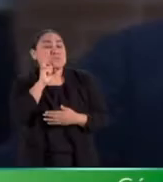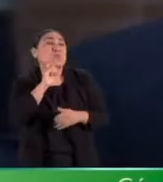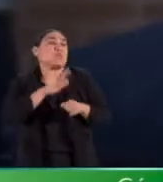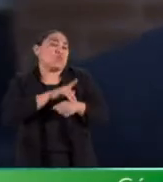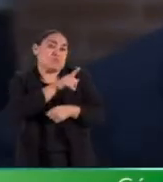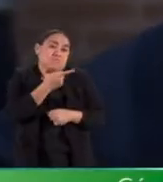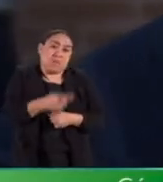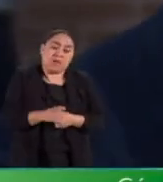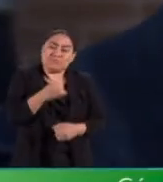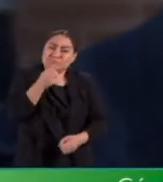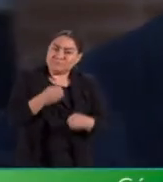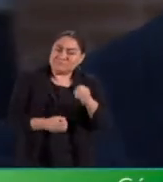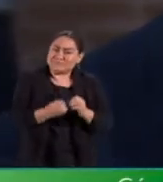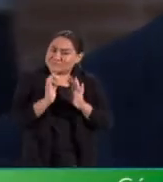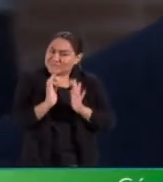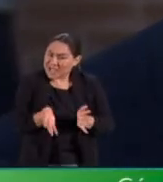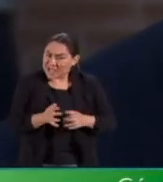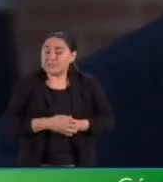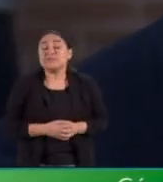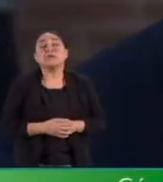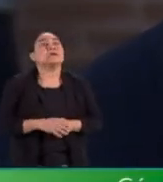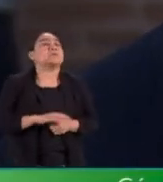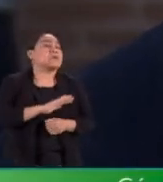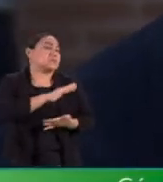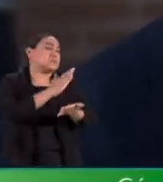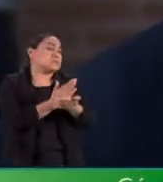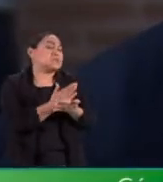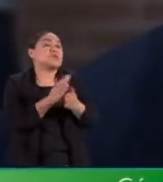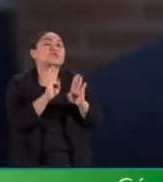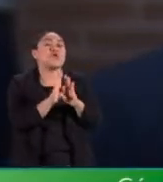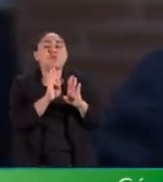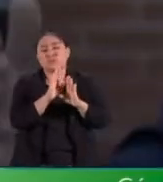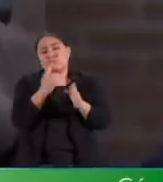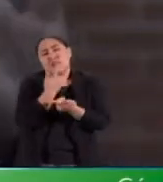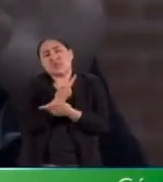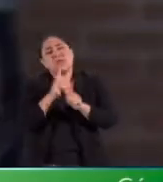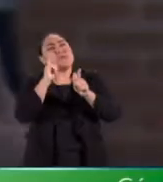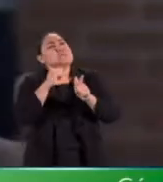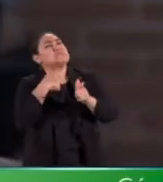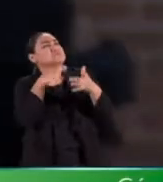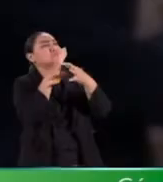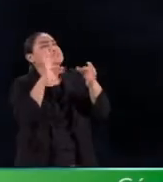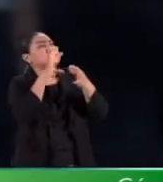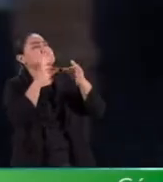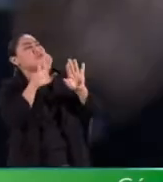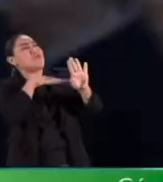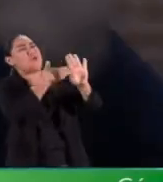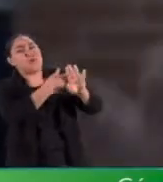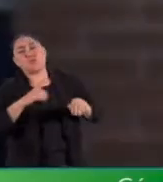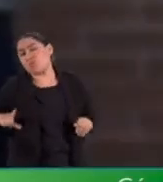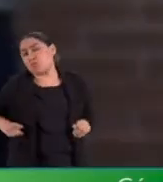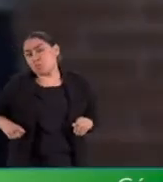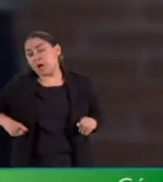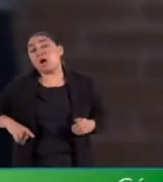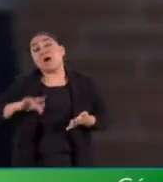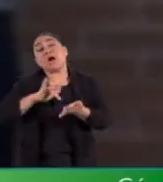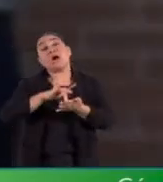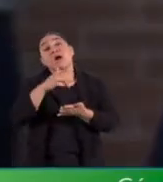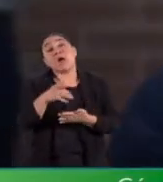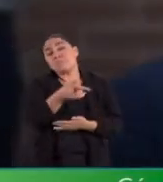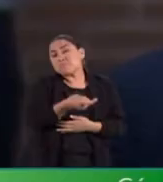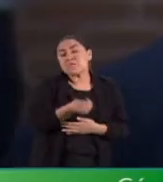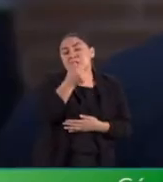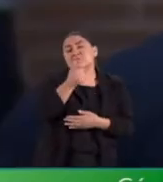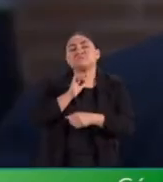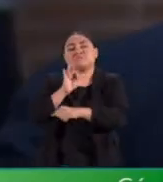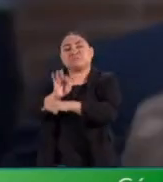paso. Por lo que nadie se atreverá a hacer delito, a expresarse libremente en contra de un gobernante, y es porque la Corte dio el primer